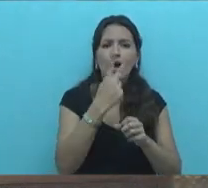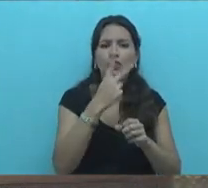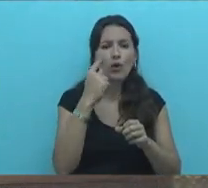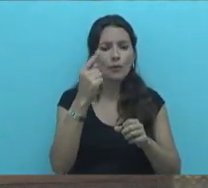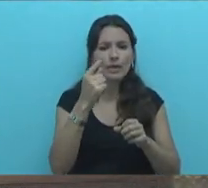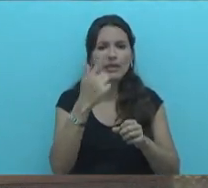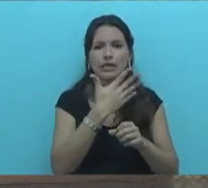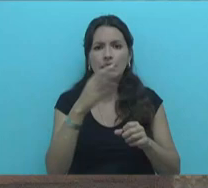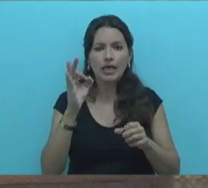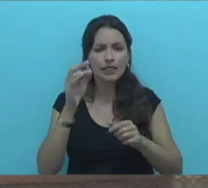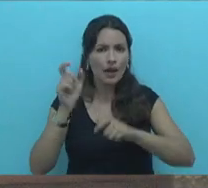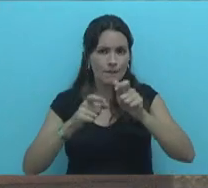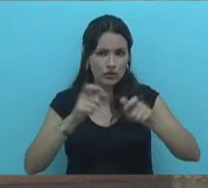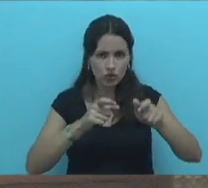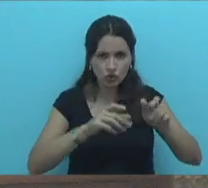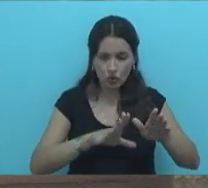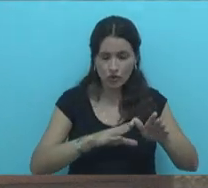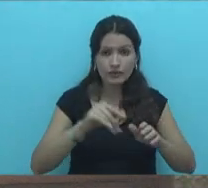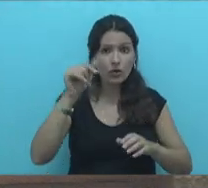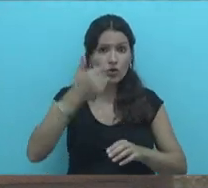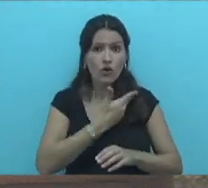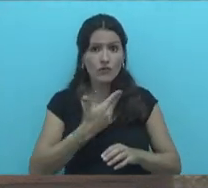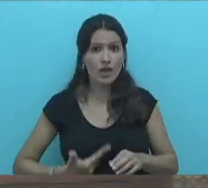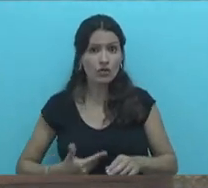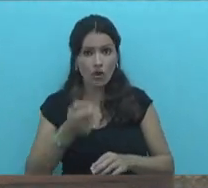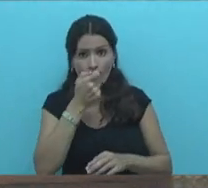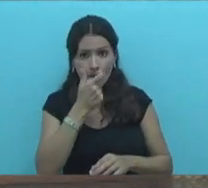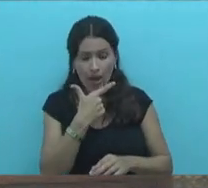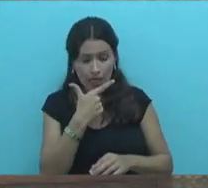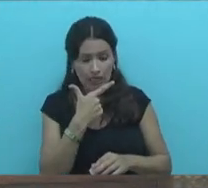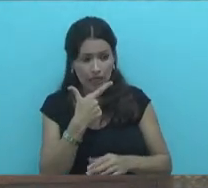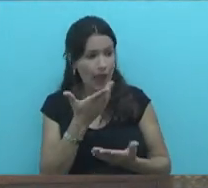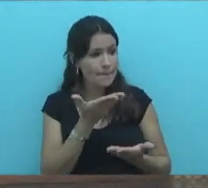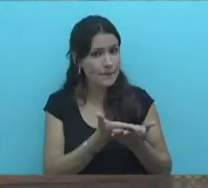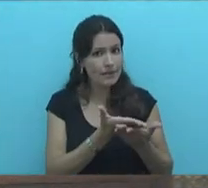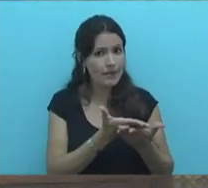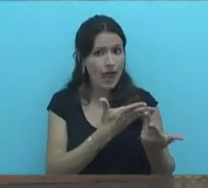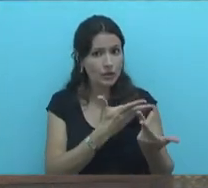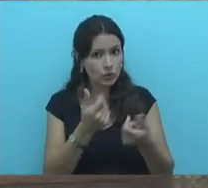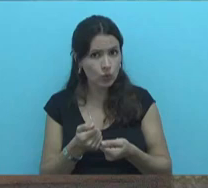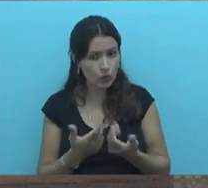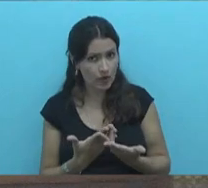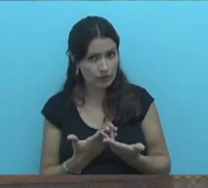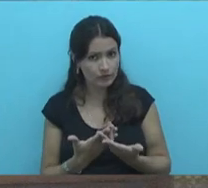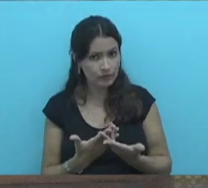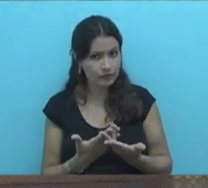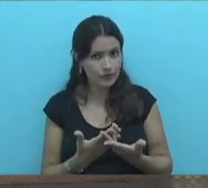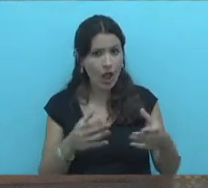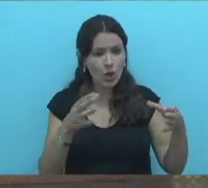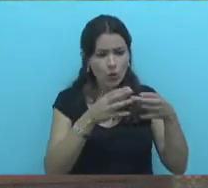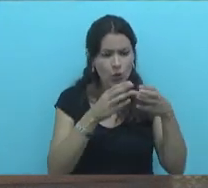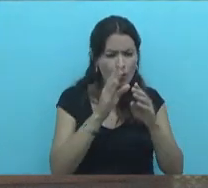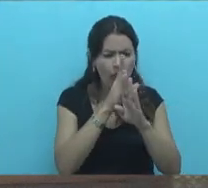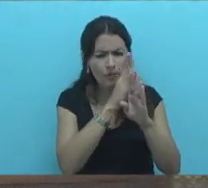Macri usa a estos agentes de inteligencia, entre ellos el señor Marcelo D'Alessio, para